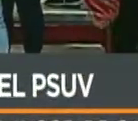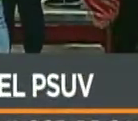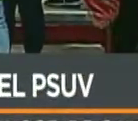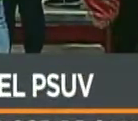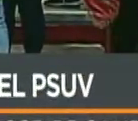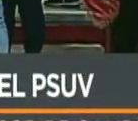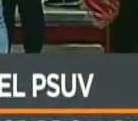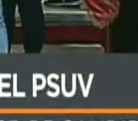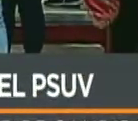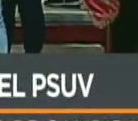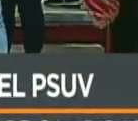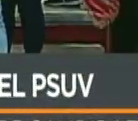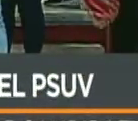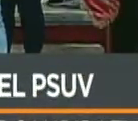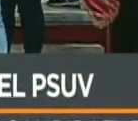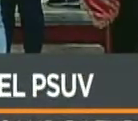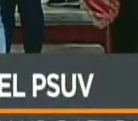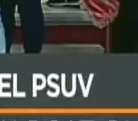presidente,